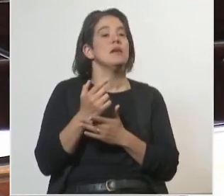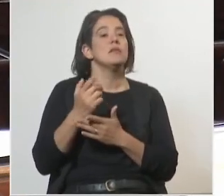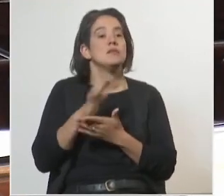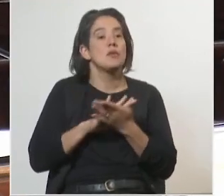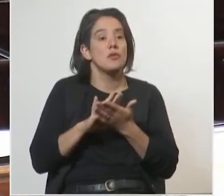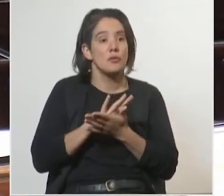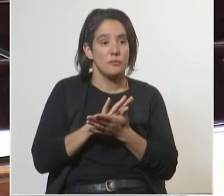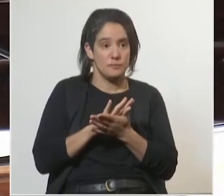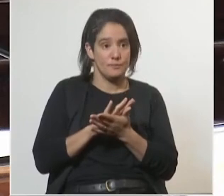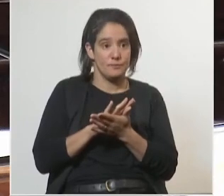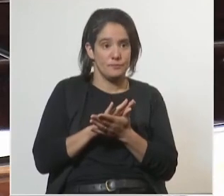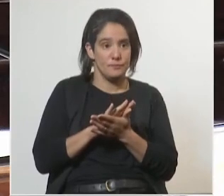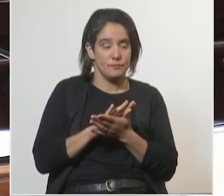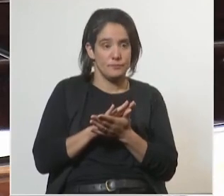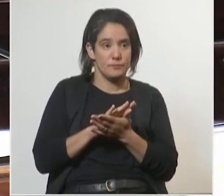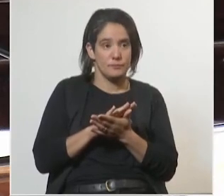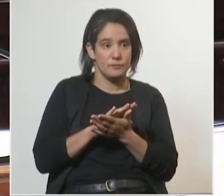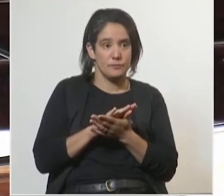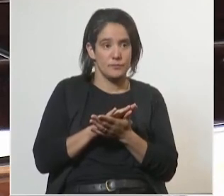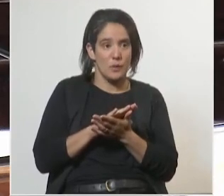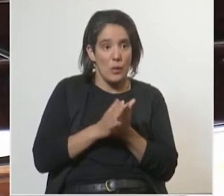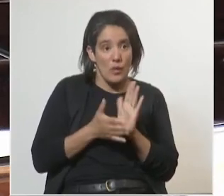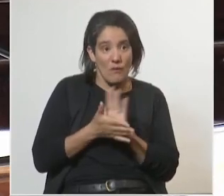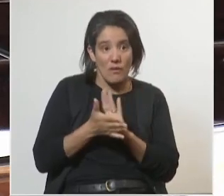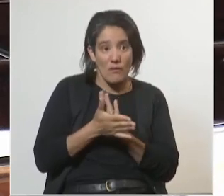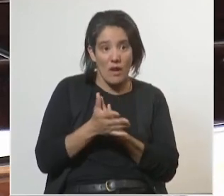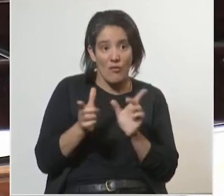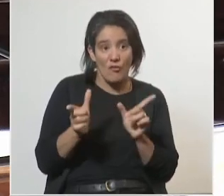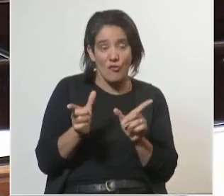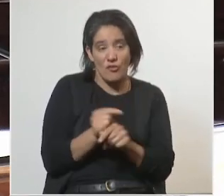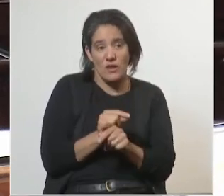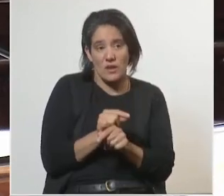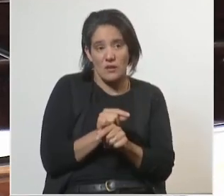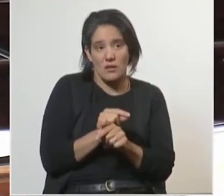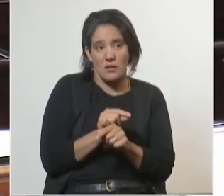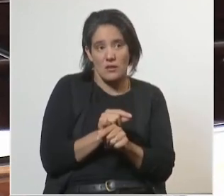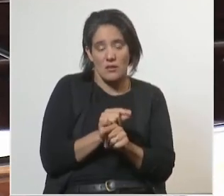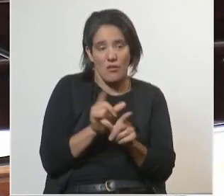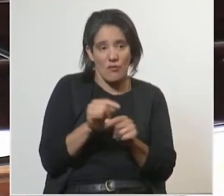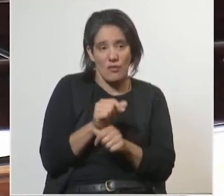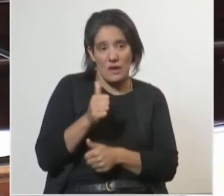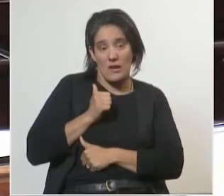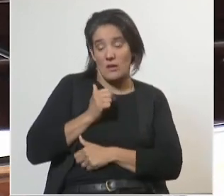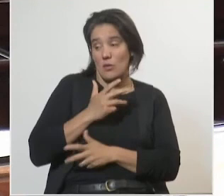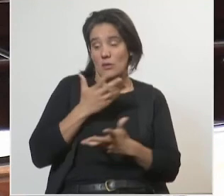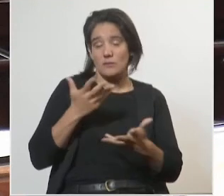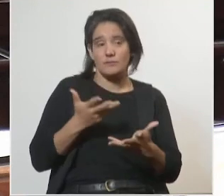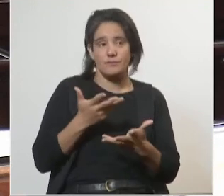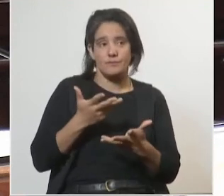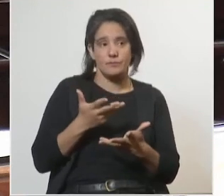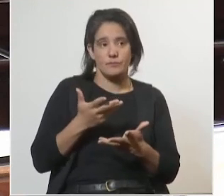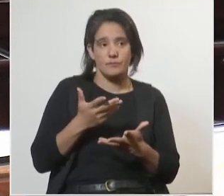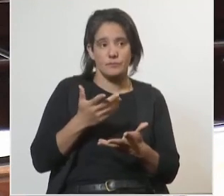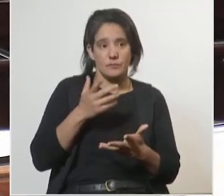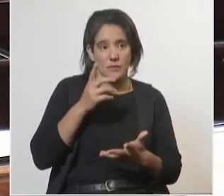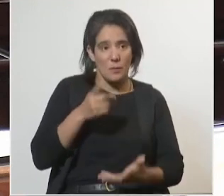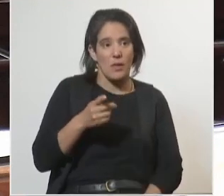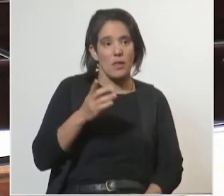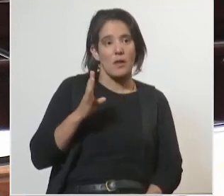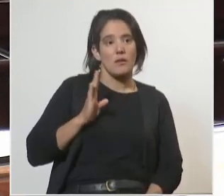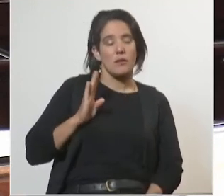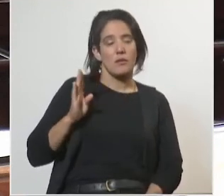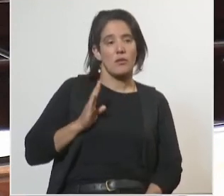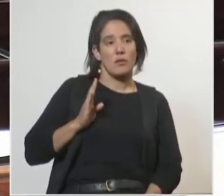sucediera una cosa así cuando estaba por concluir el gobierno militar, la de la